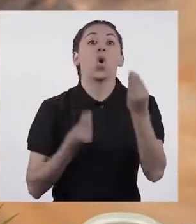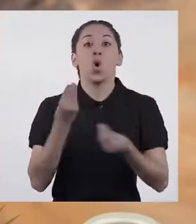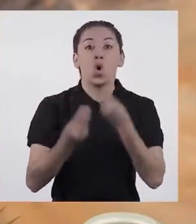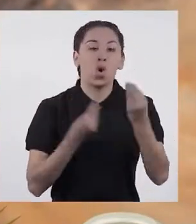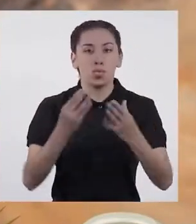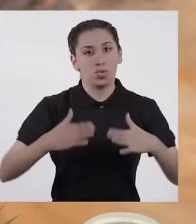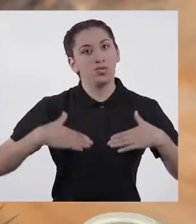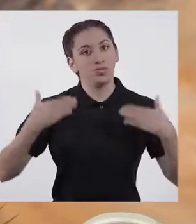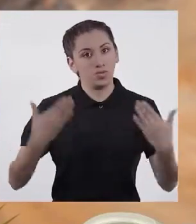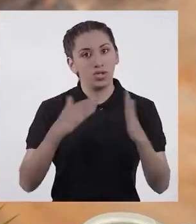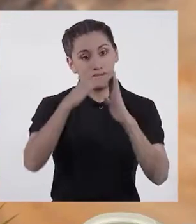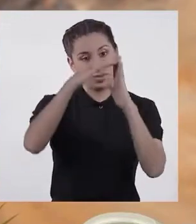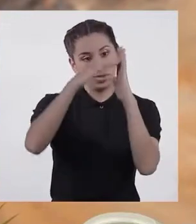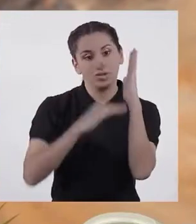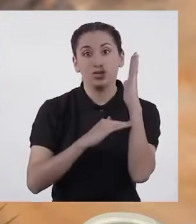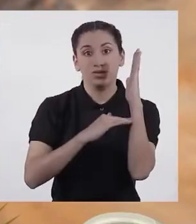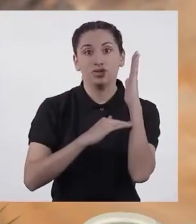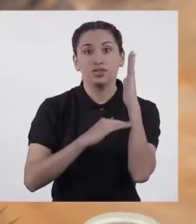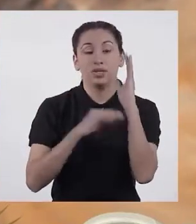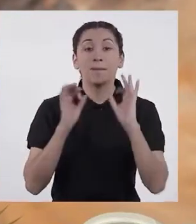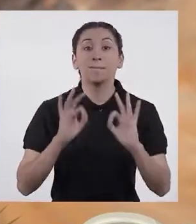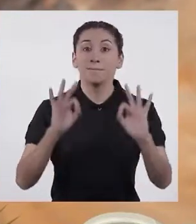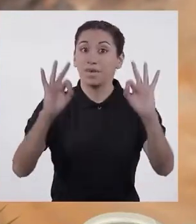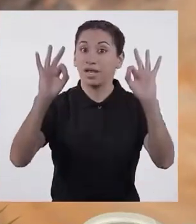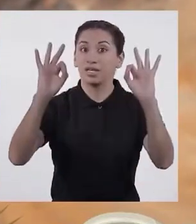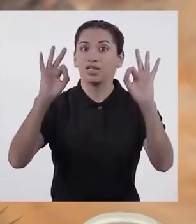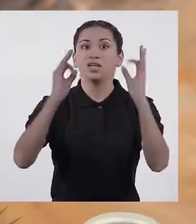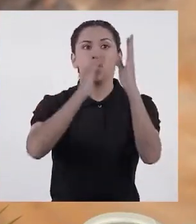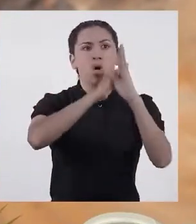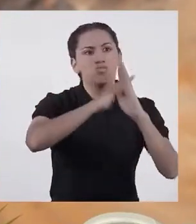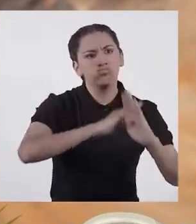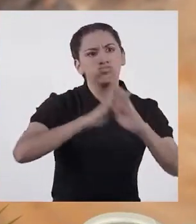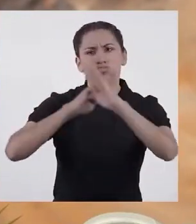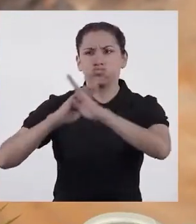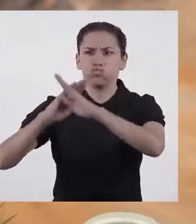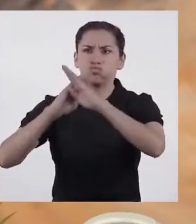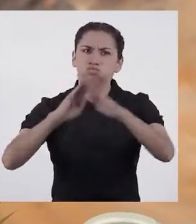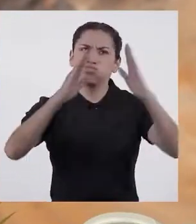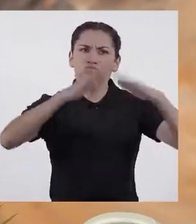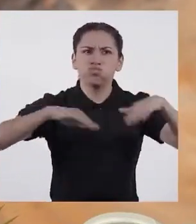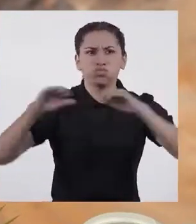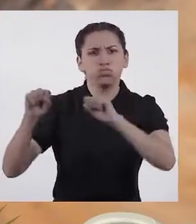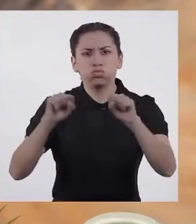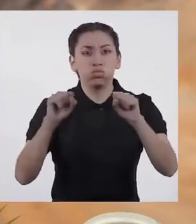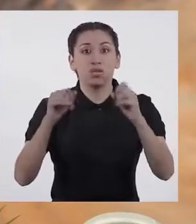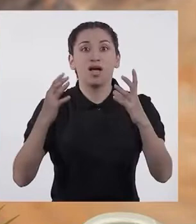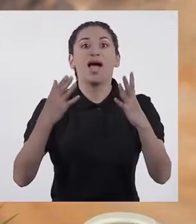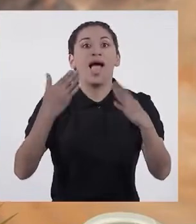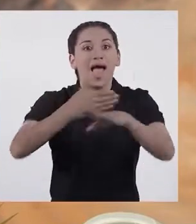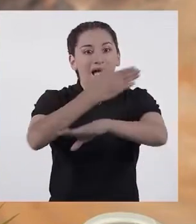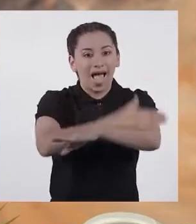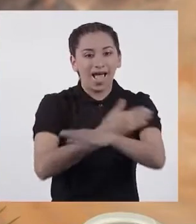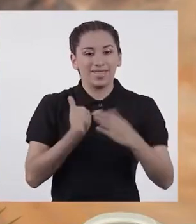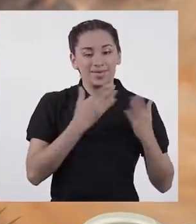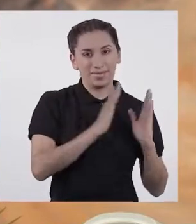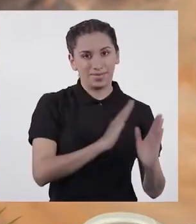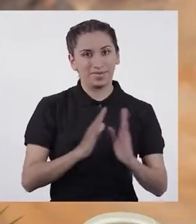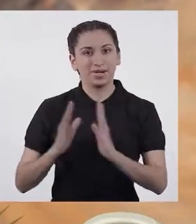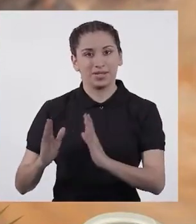cómo podemos reducir los efectos de los desastres actuando con